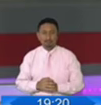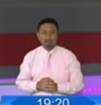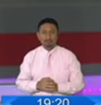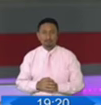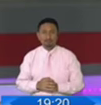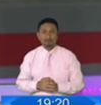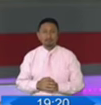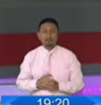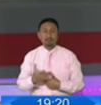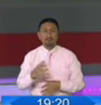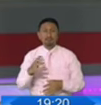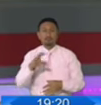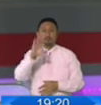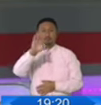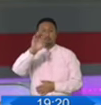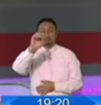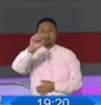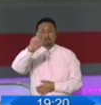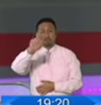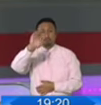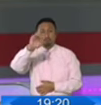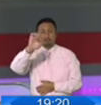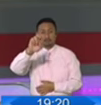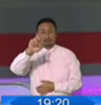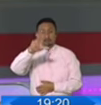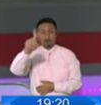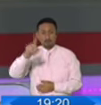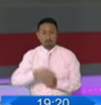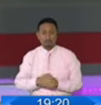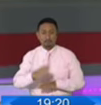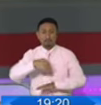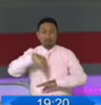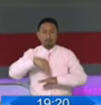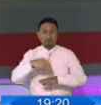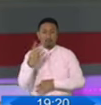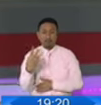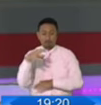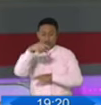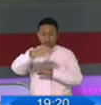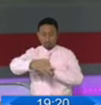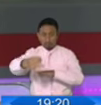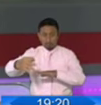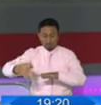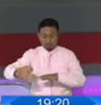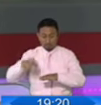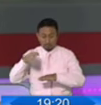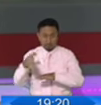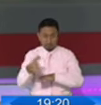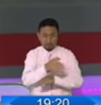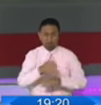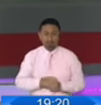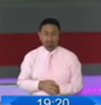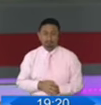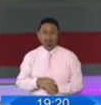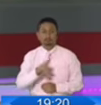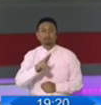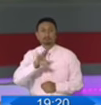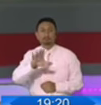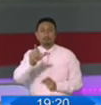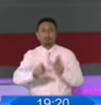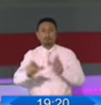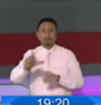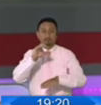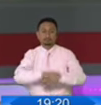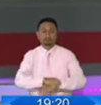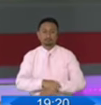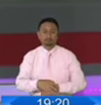antidelincuencial Fortaleza 31. En Manabí, la policía intervino en 4 cantones de la zona norte de esta provincia. 25 personas